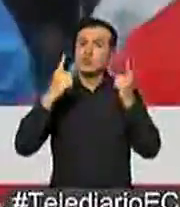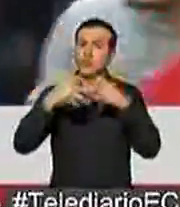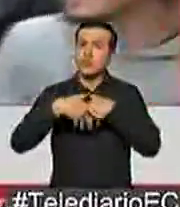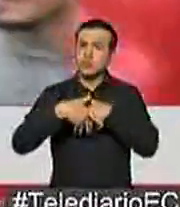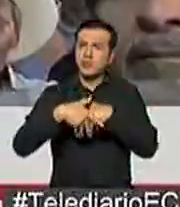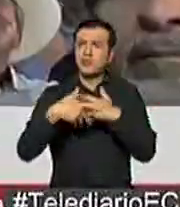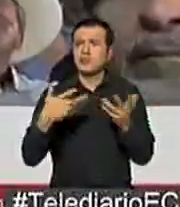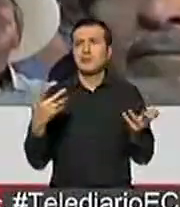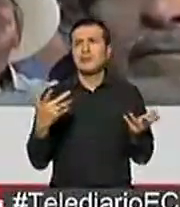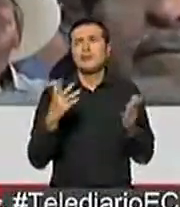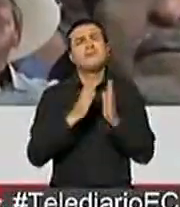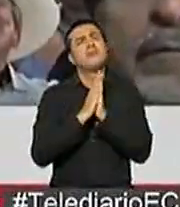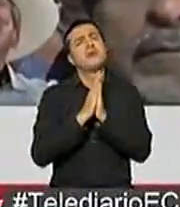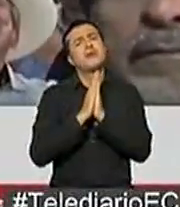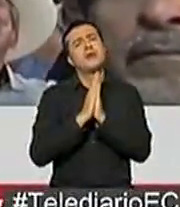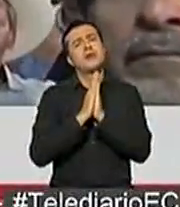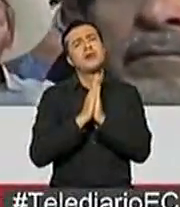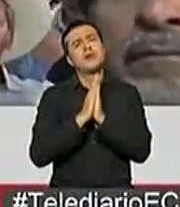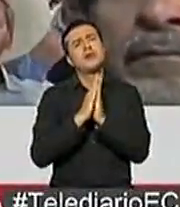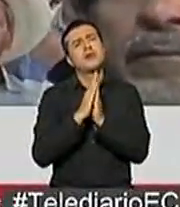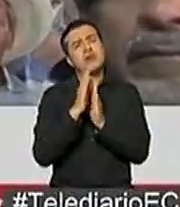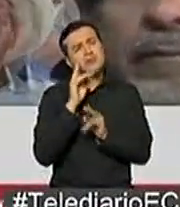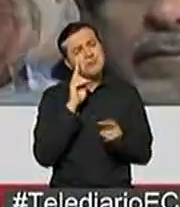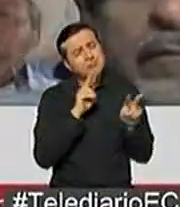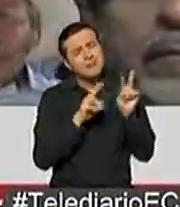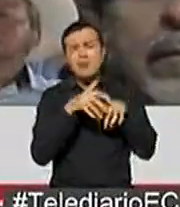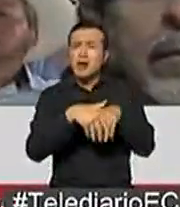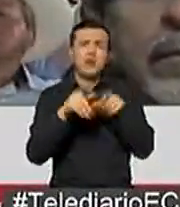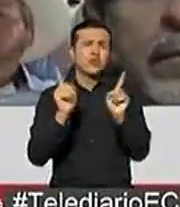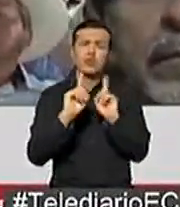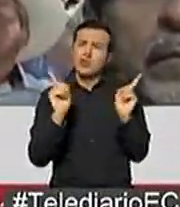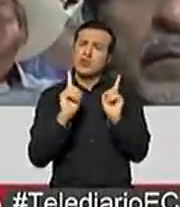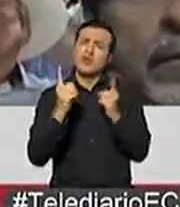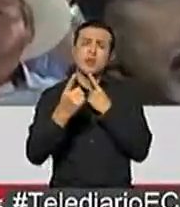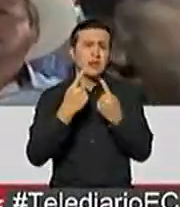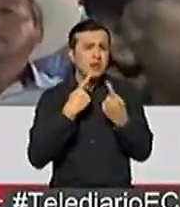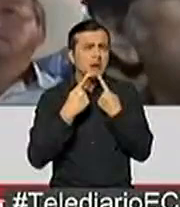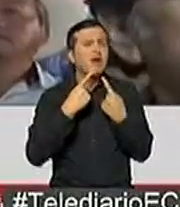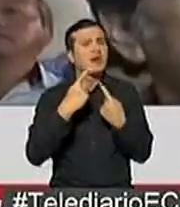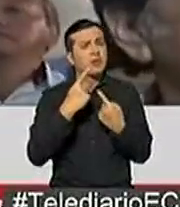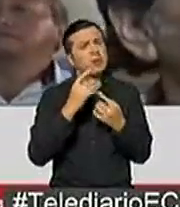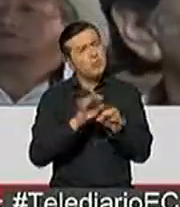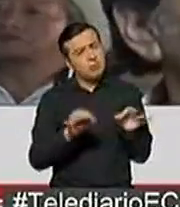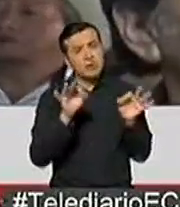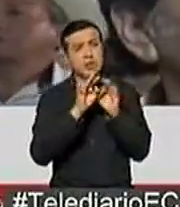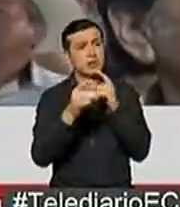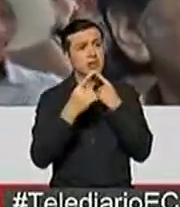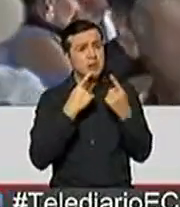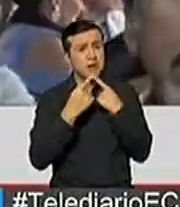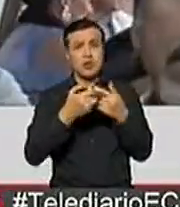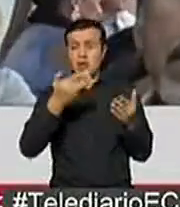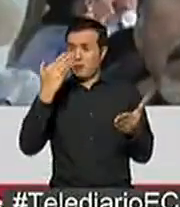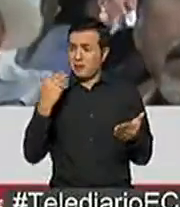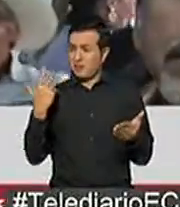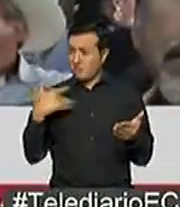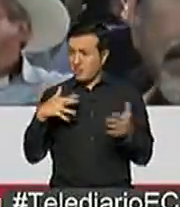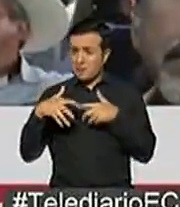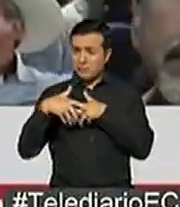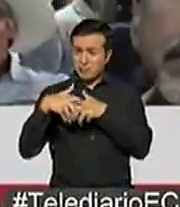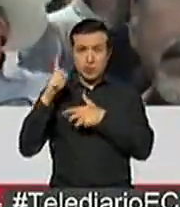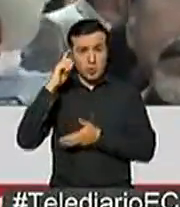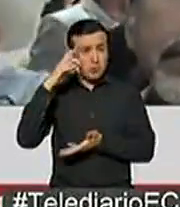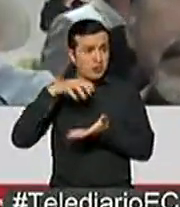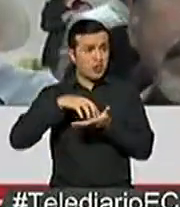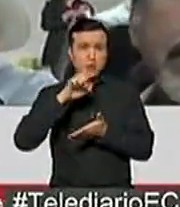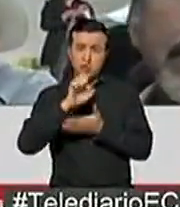local es encarecidamente que puedan evaluar revisar sin vitales de ese diálogo yo estoy seguro que con lo vivido hace días a través del gobierno